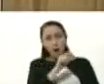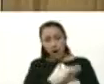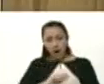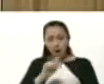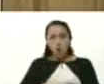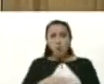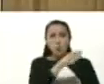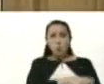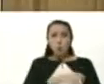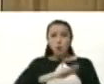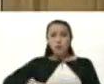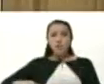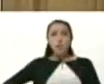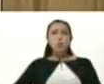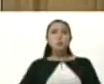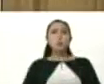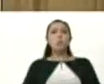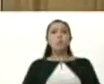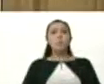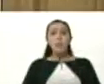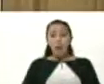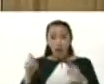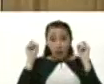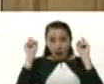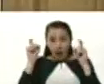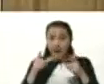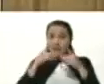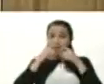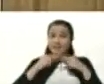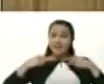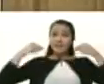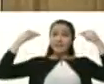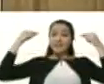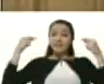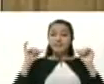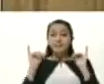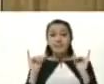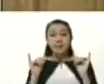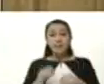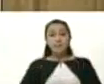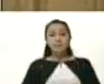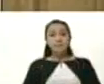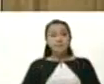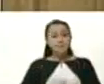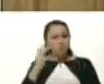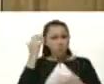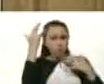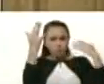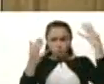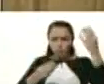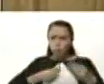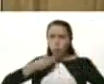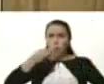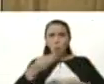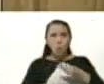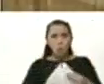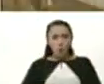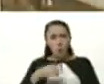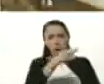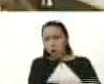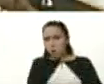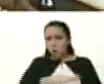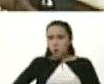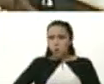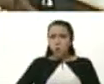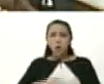niños, a la pedagogía con una sonrisa a flor de labio y a la imaginación creadora de los más pequeños de